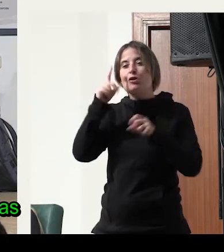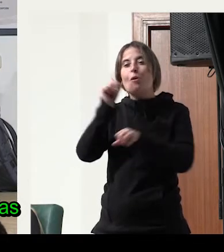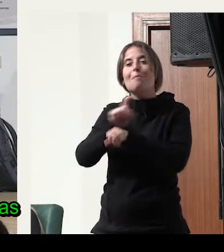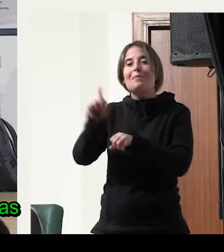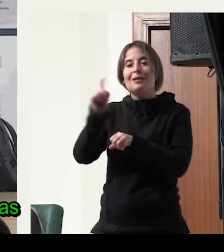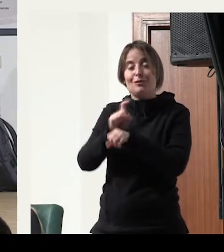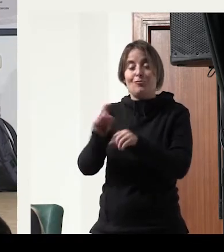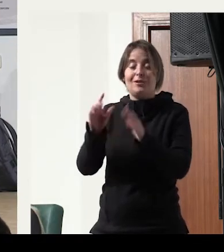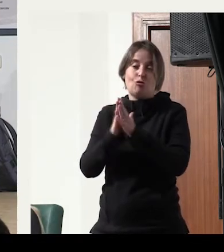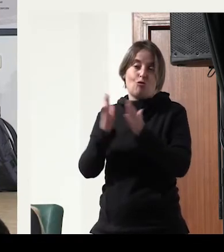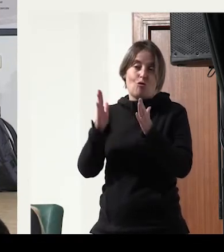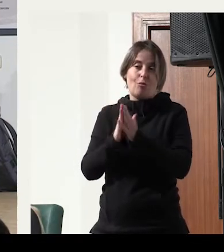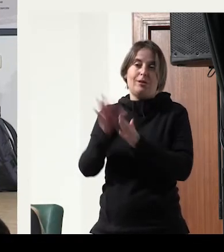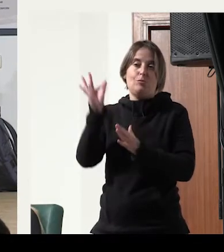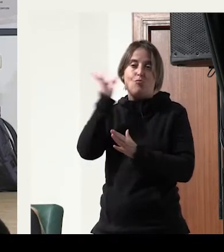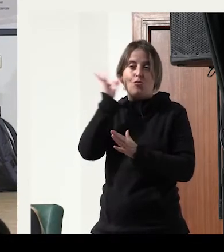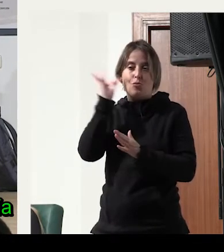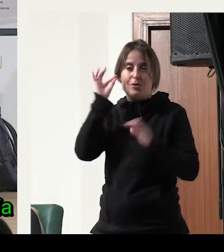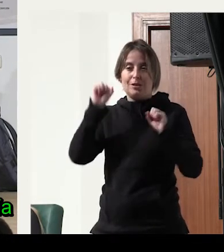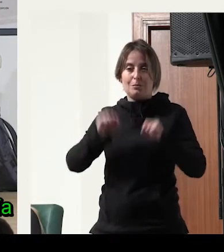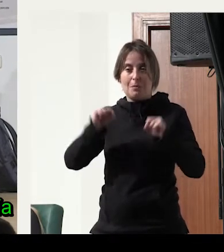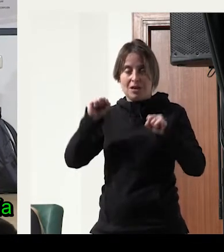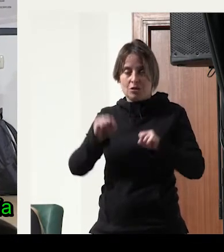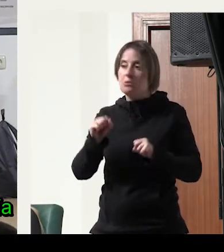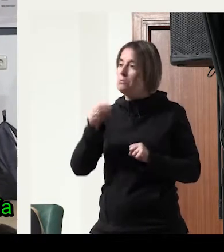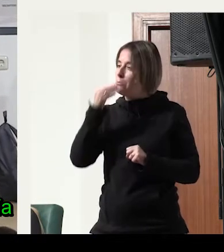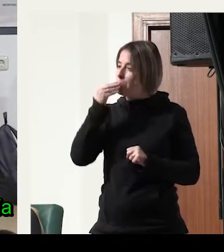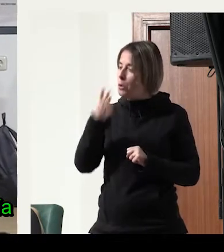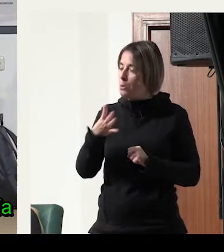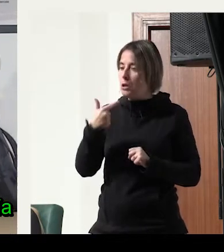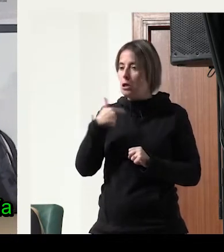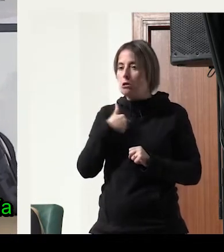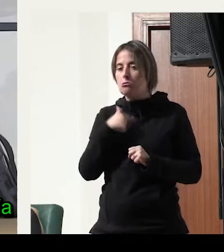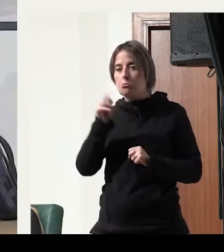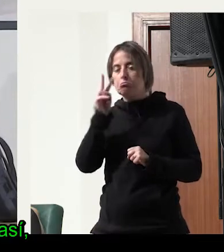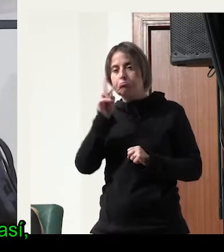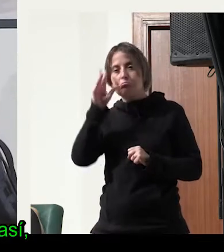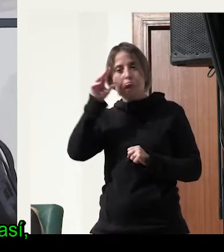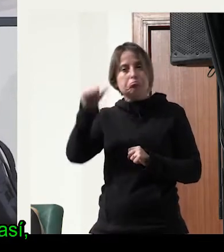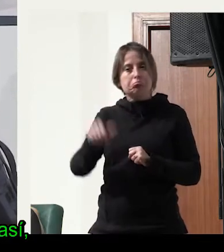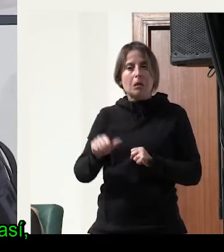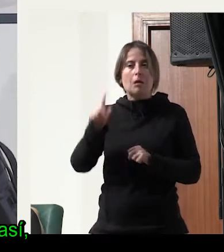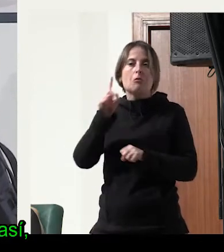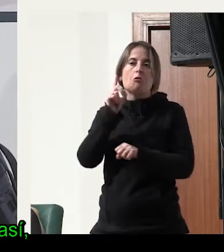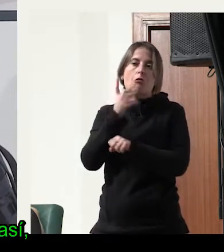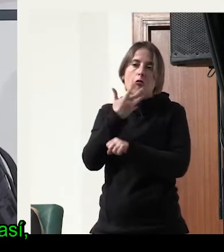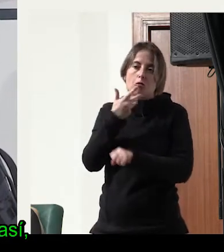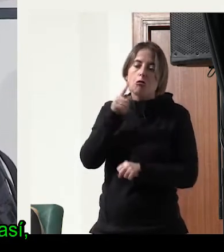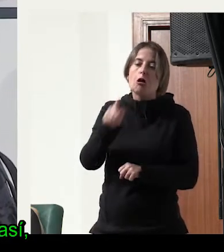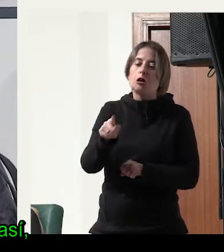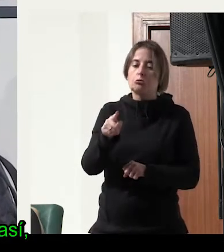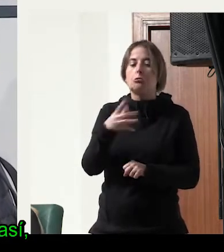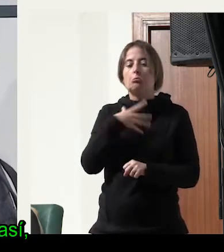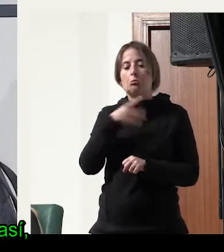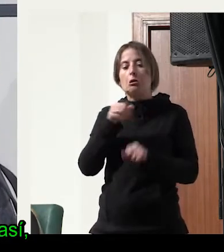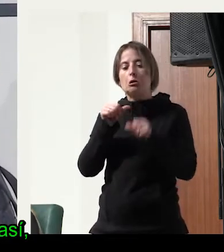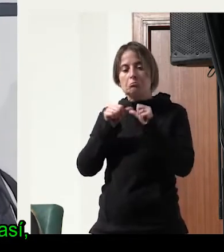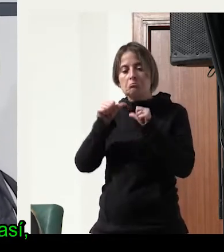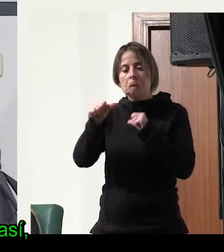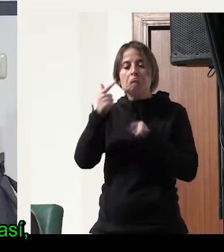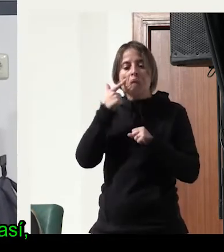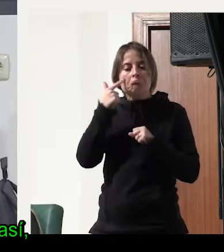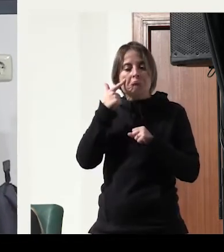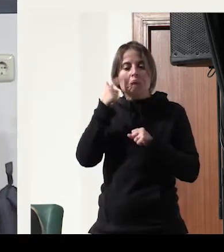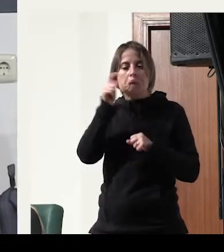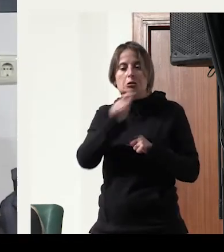sobre mujeres mayores, ¿no? Y está bien, porque yo mismo, algunas las conocía y otras no. Digo, mira, esto es un buen, ¿no? Se puede poner para gente que le gusta